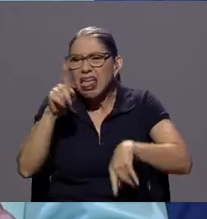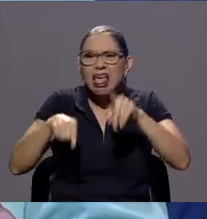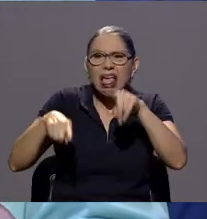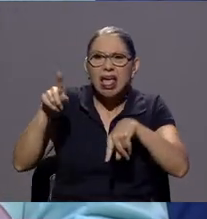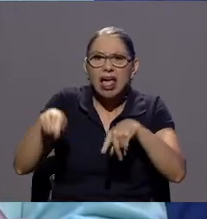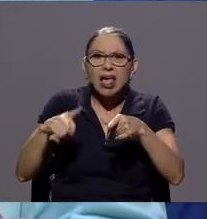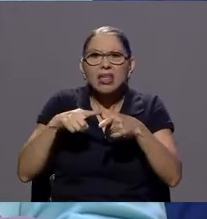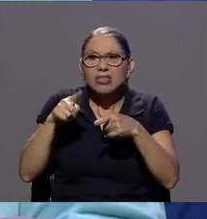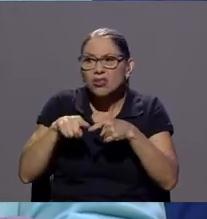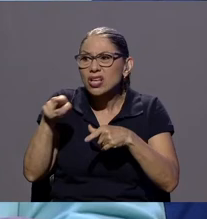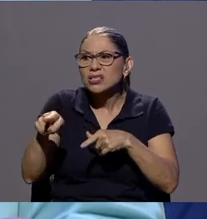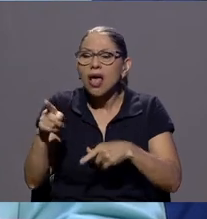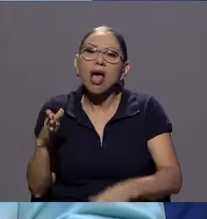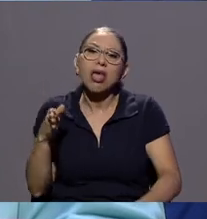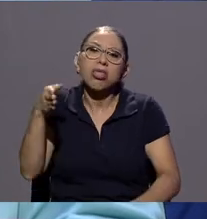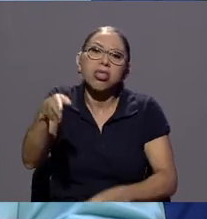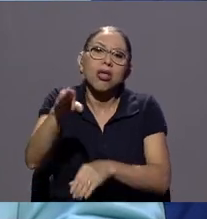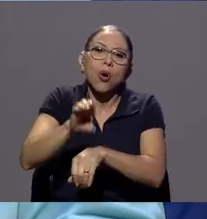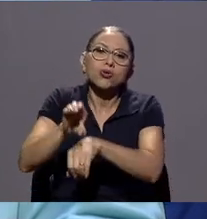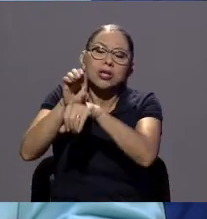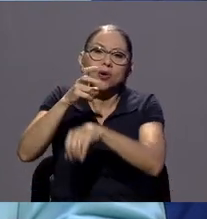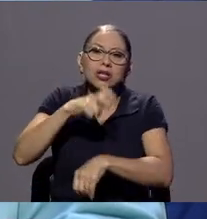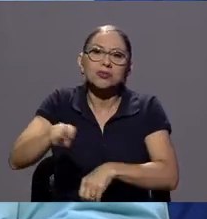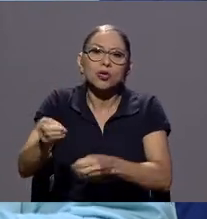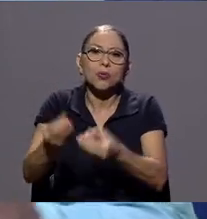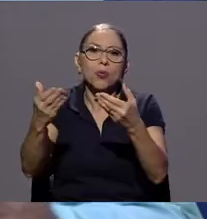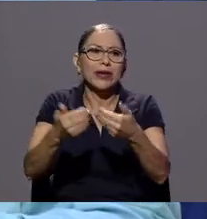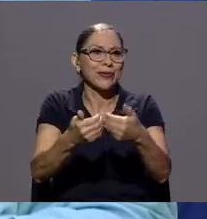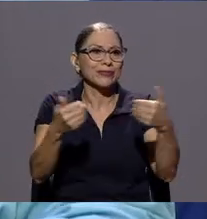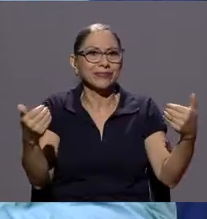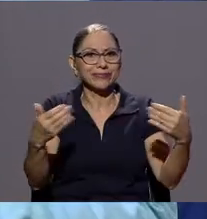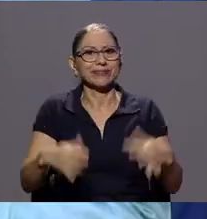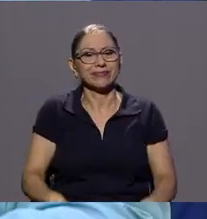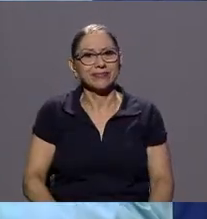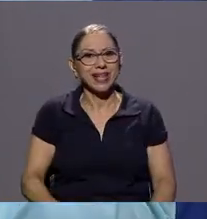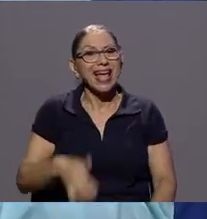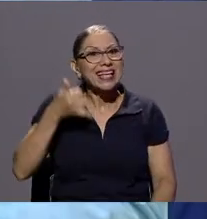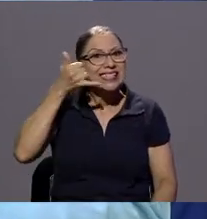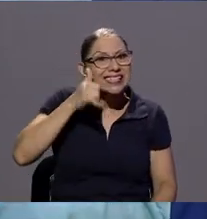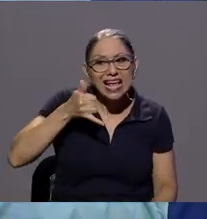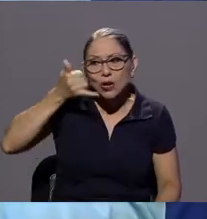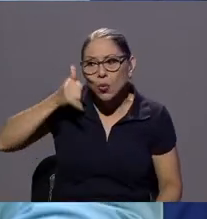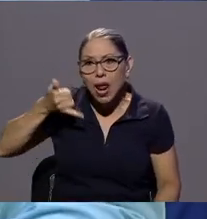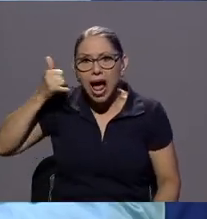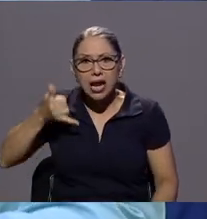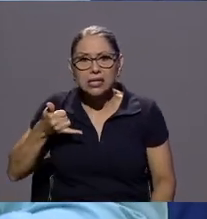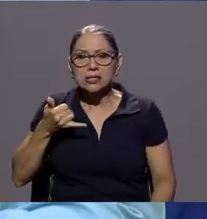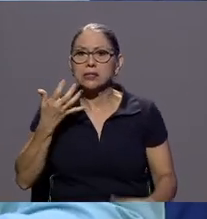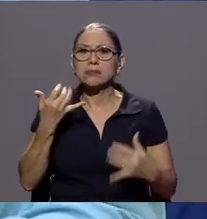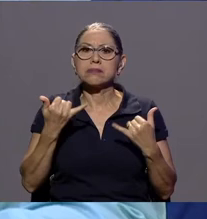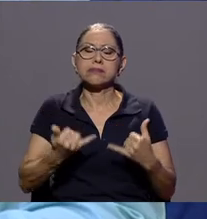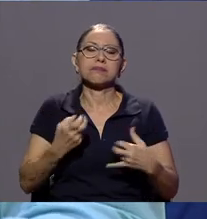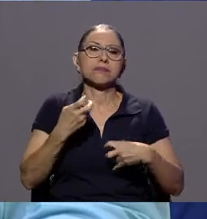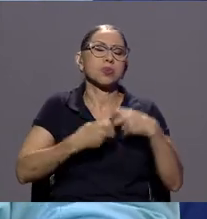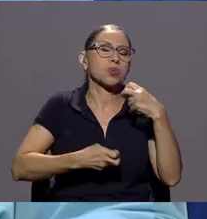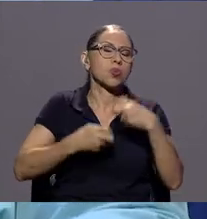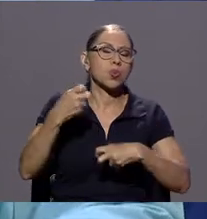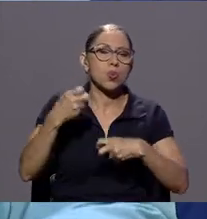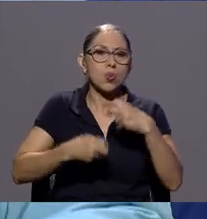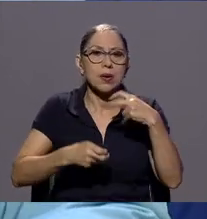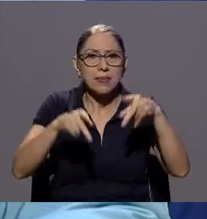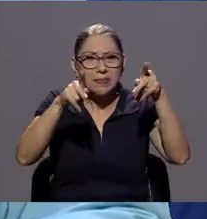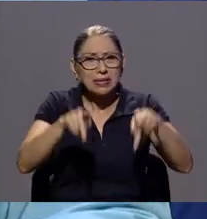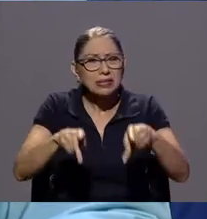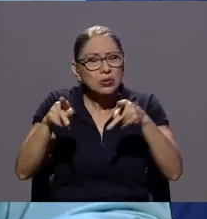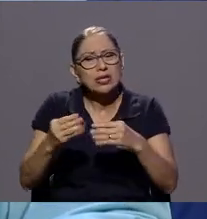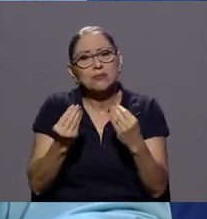que ir al consejo de transporte público celulares que hoy en día es uno de los problemas más grandes que tiene el consumidor a nivel